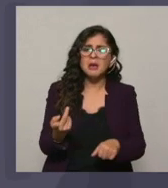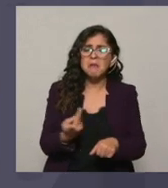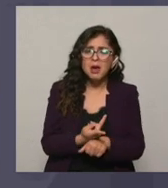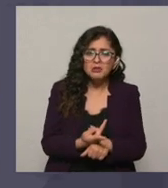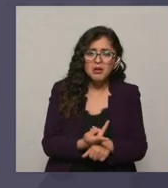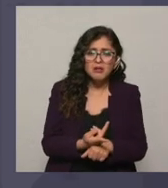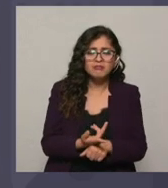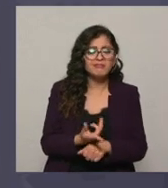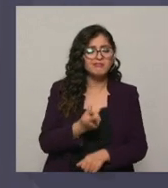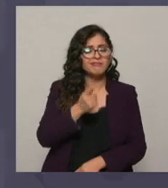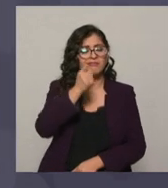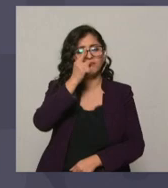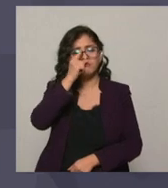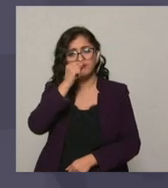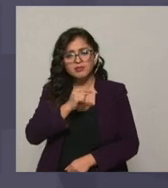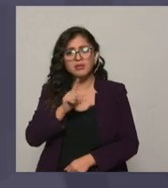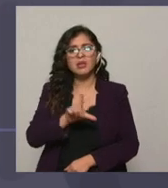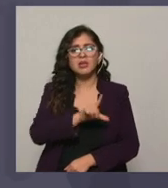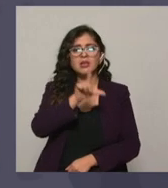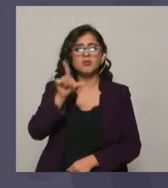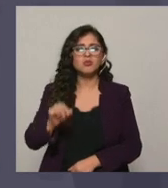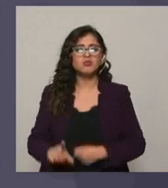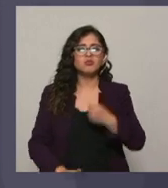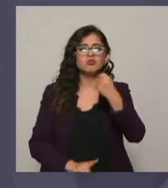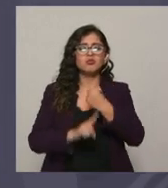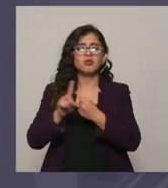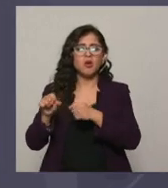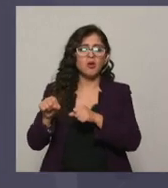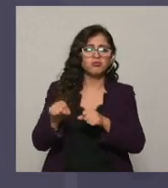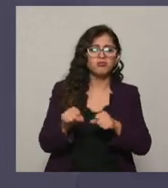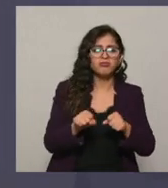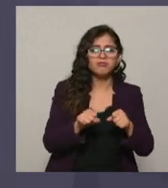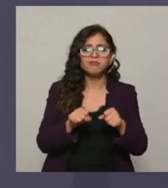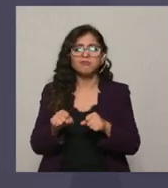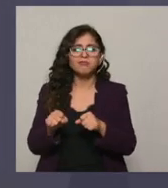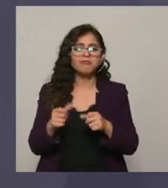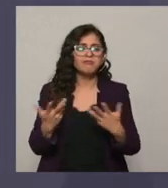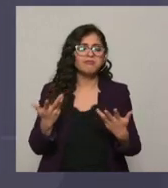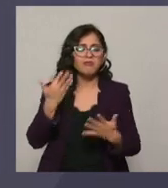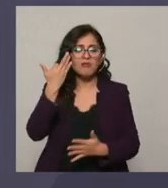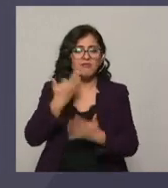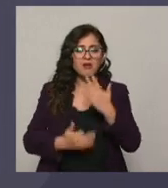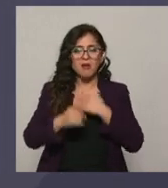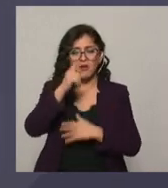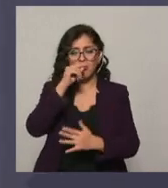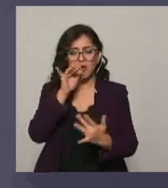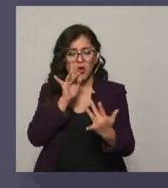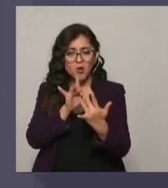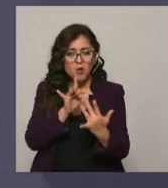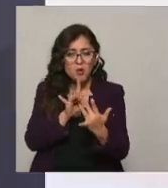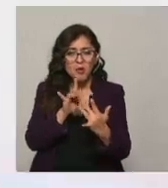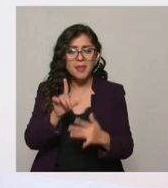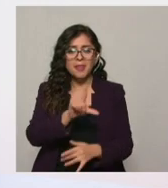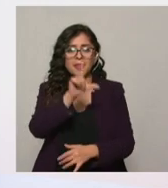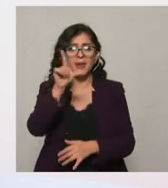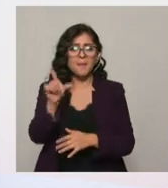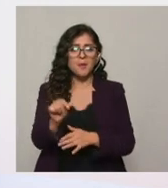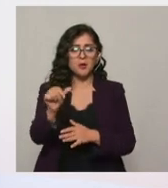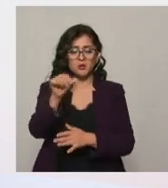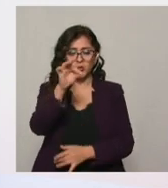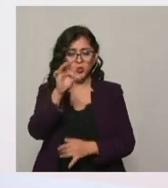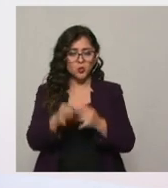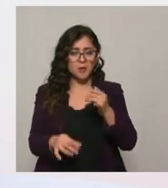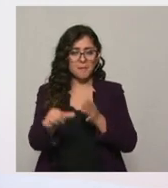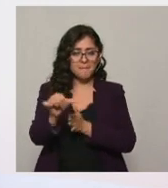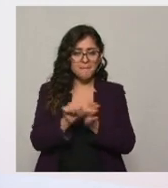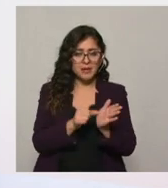se viene todo el tema del sismo, no se logra esta comunicación hasta a finales de septiembre, que yo